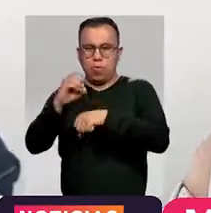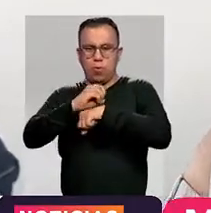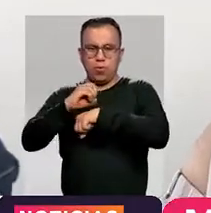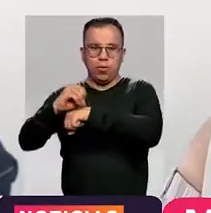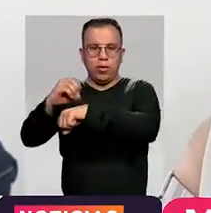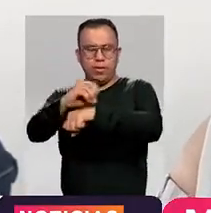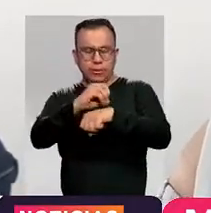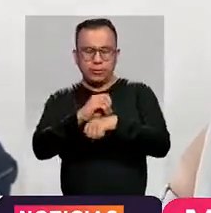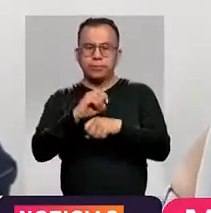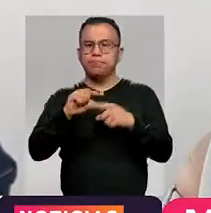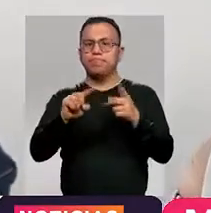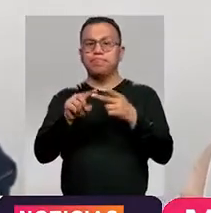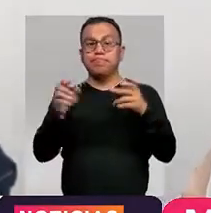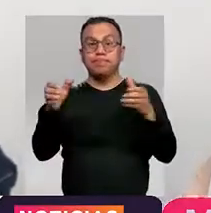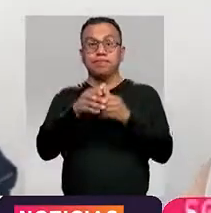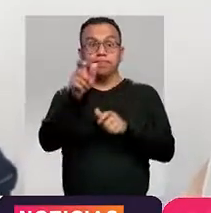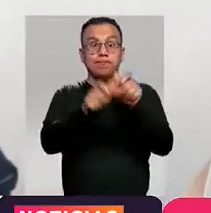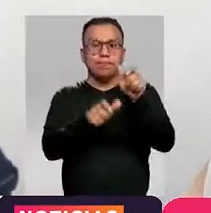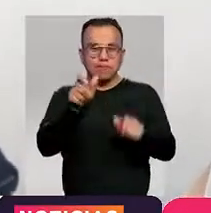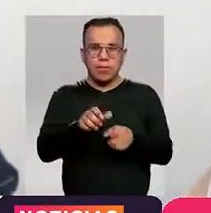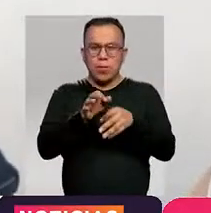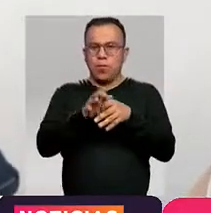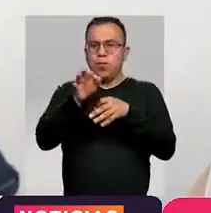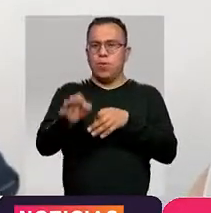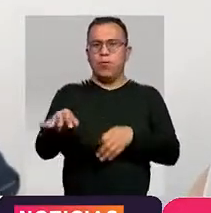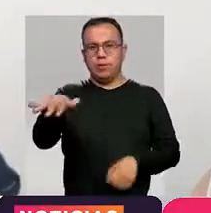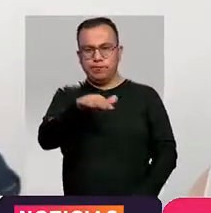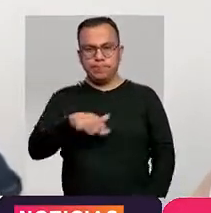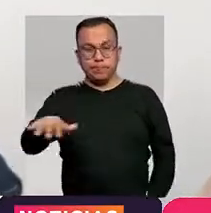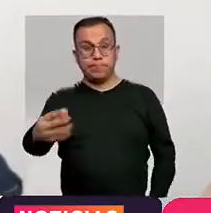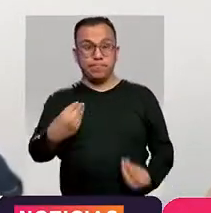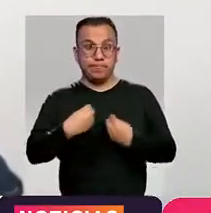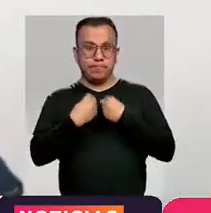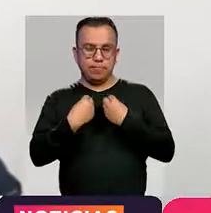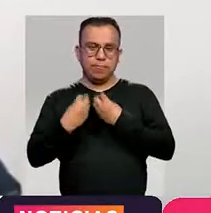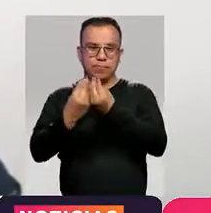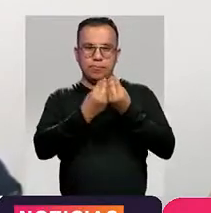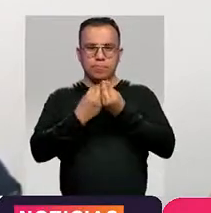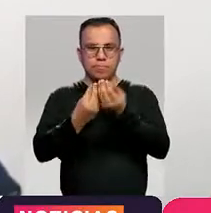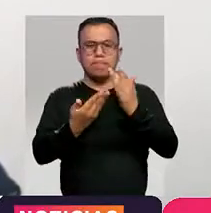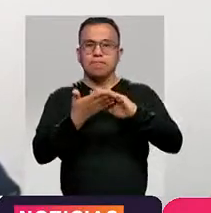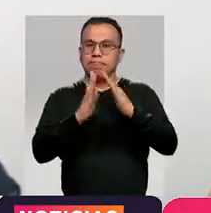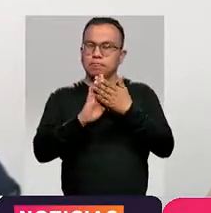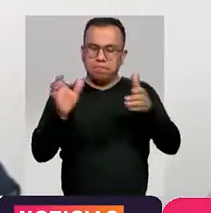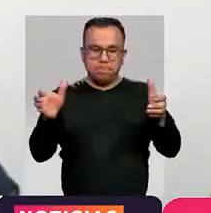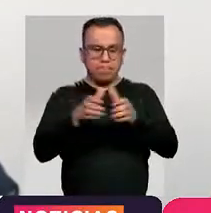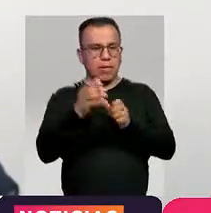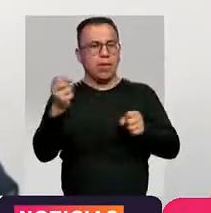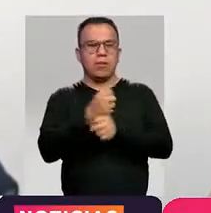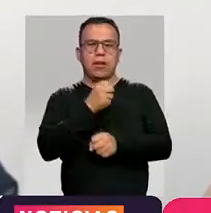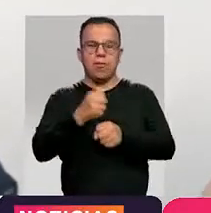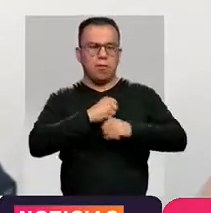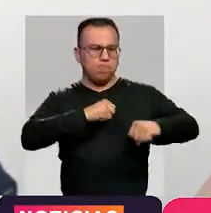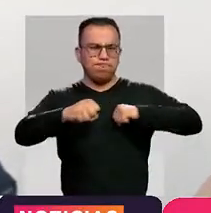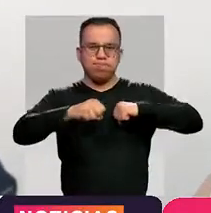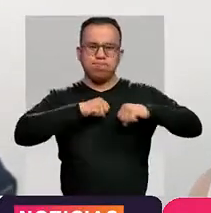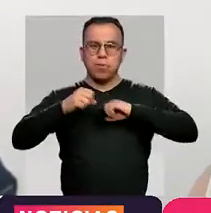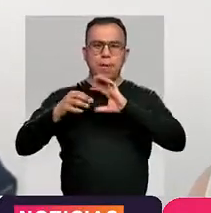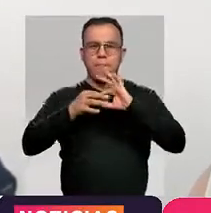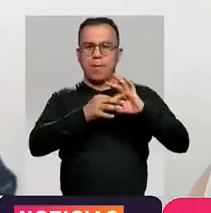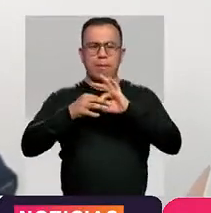organizaciones de esta población, de este municipio que existimos en este Consejo de Paz, hacer trabajo